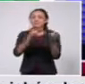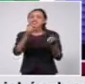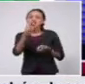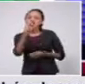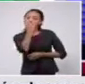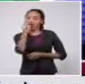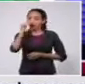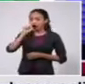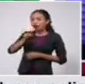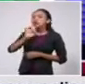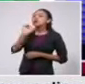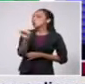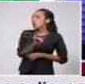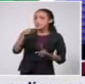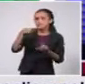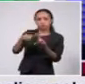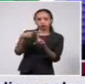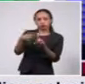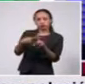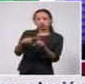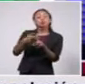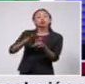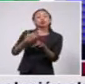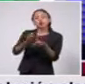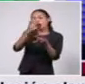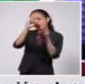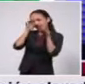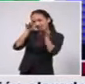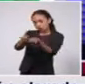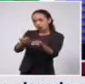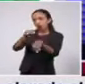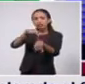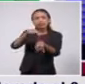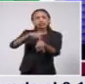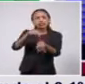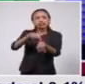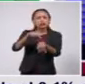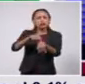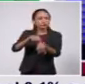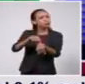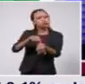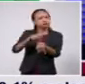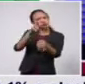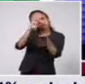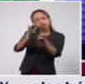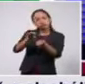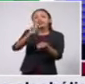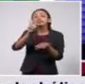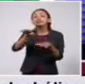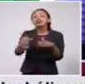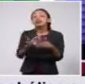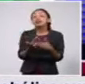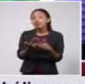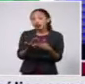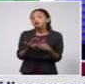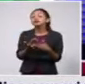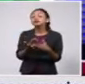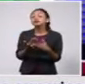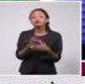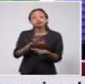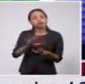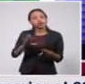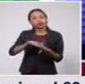y lamentablemente con una breve estadía de ingreso hospitalario de 3 días y el final en